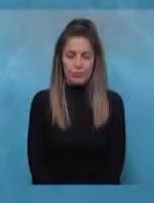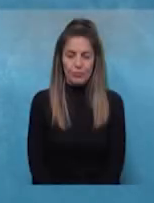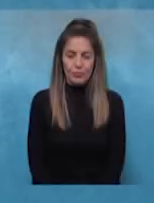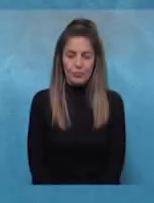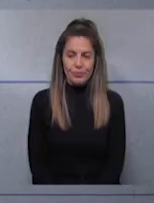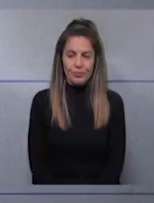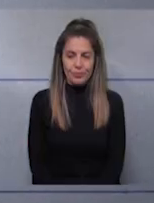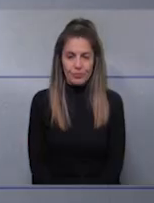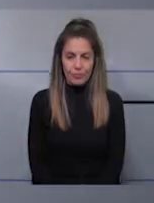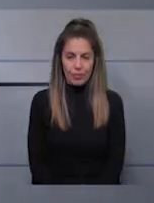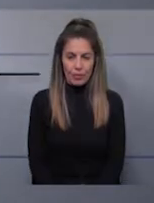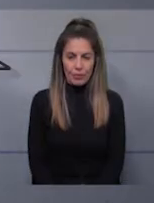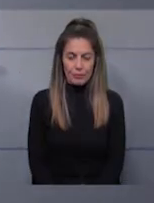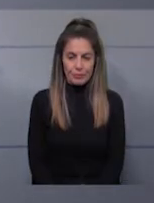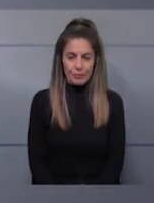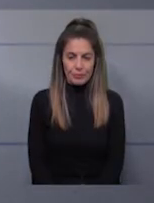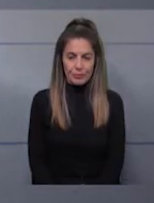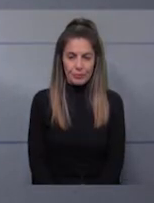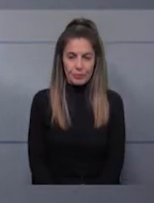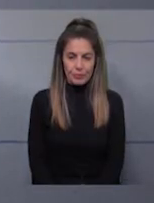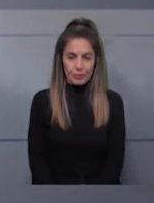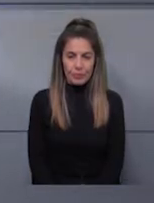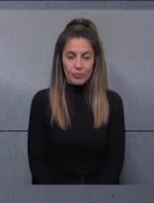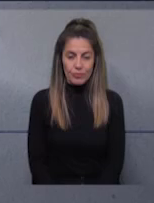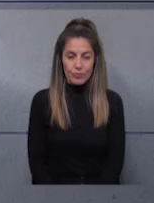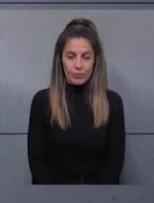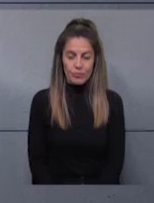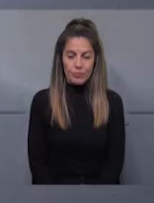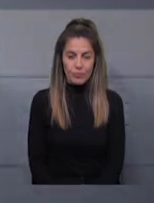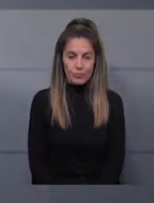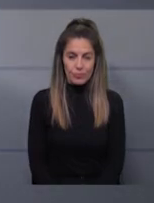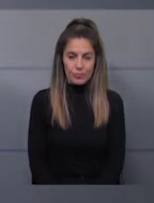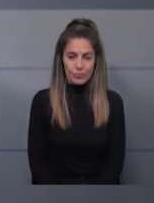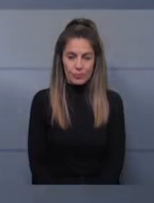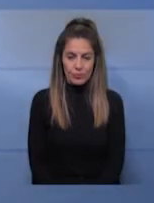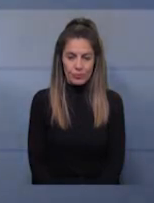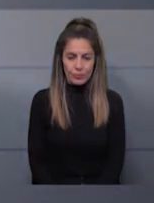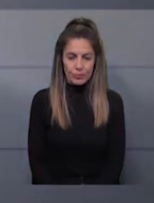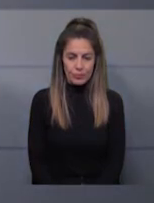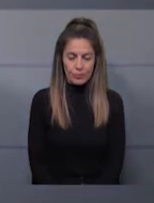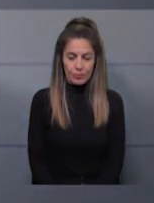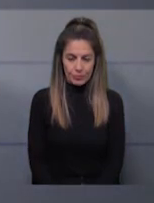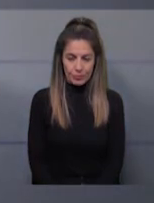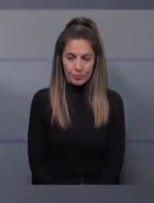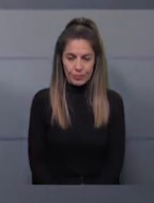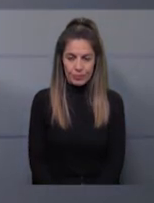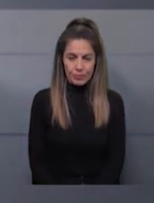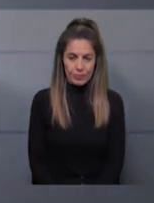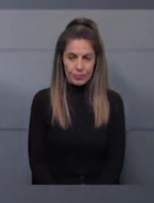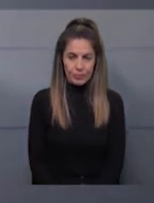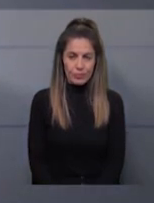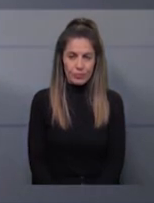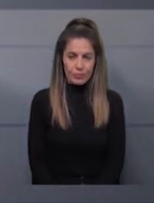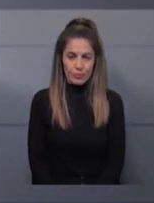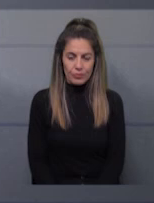Bienvenidas y bienvenidos a Cateto Adyacente en Lado B, buscando el ángulo de la información. Es el primer y único programa que cumple